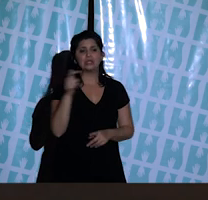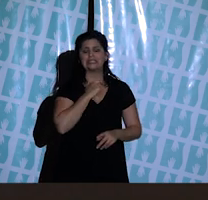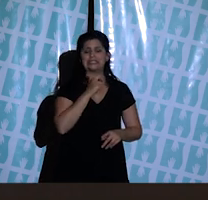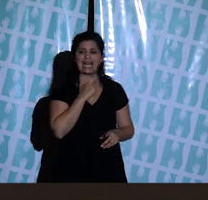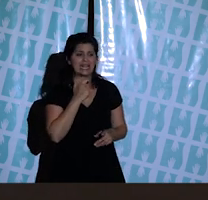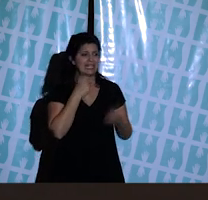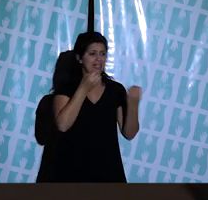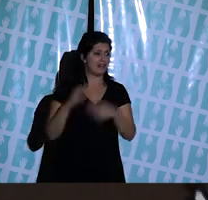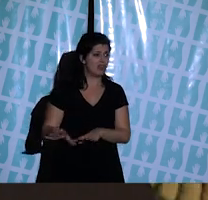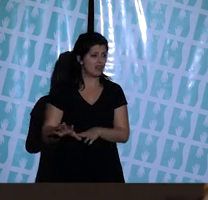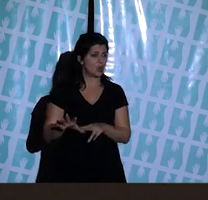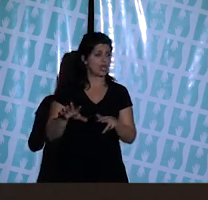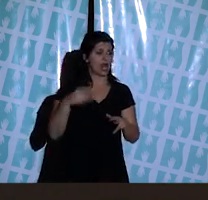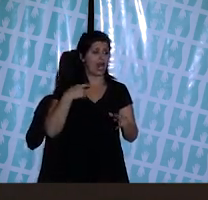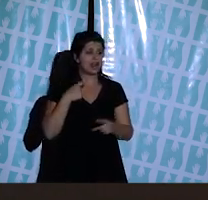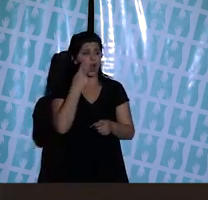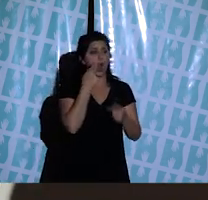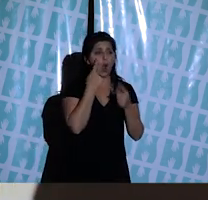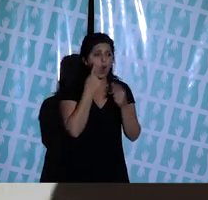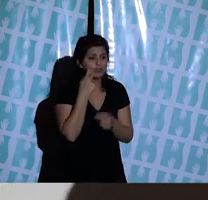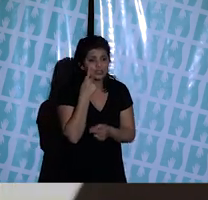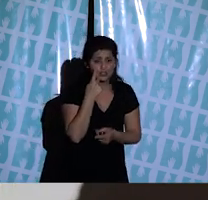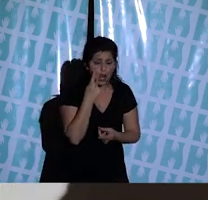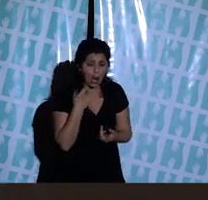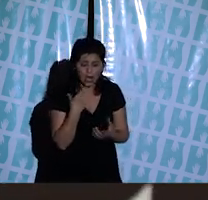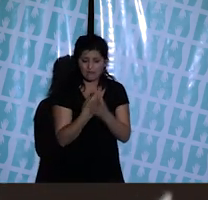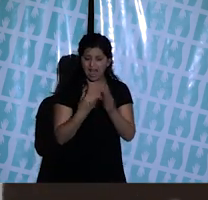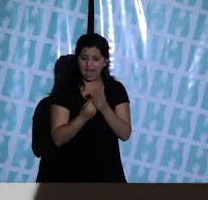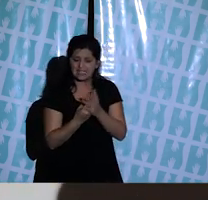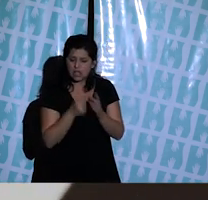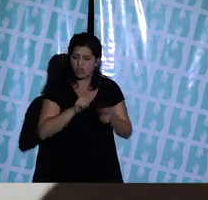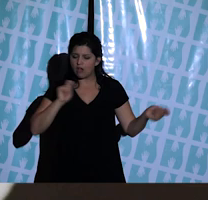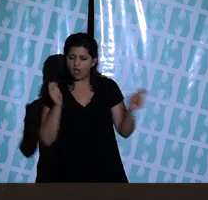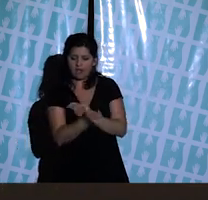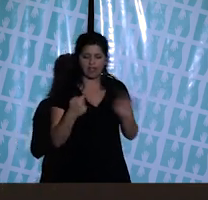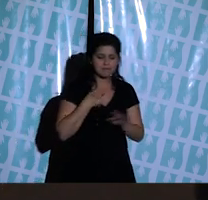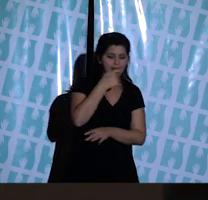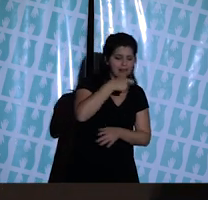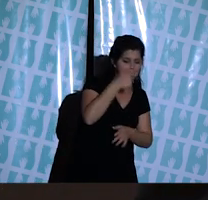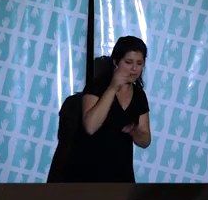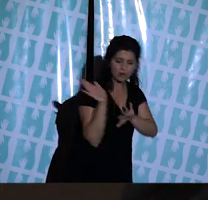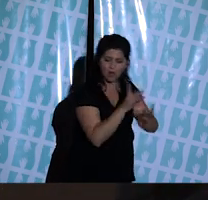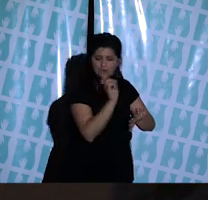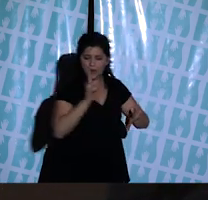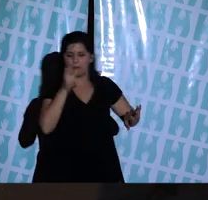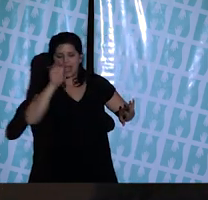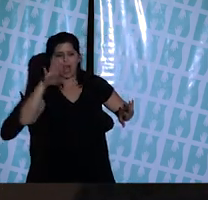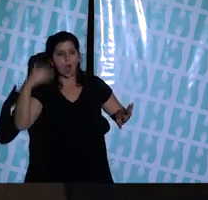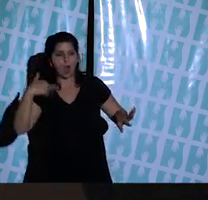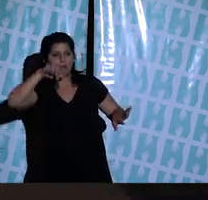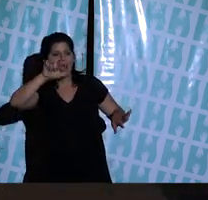fumar paco, voy a fumar marihuana y voy a tomar alcohol. Y después caen de vuelta en la adicción a la